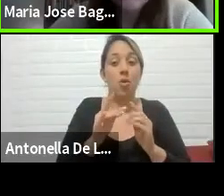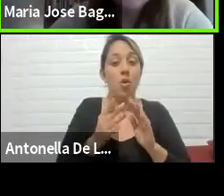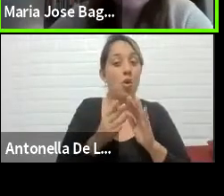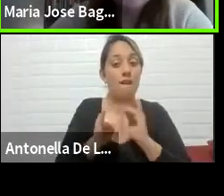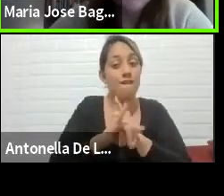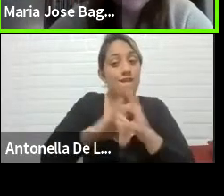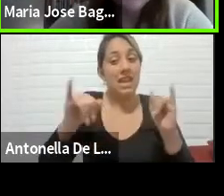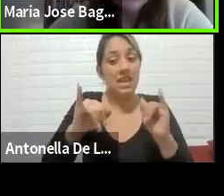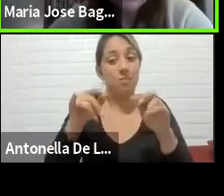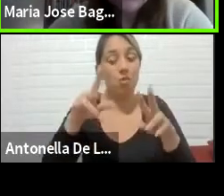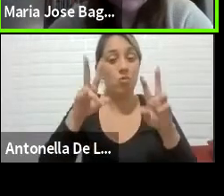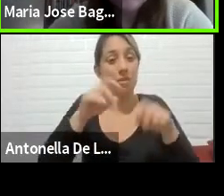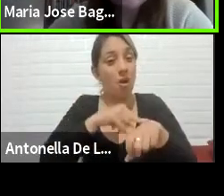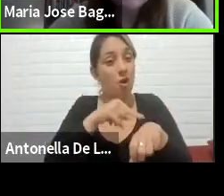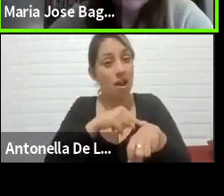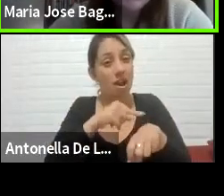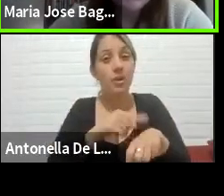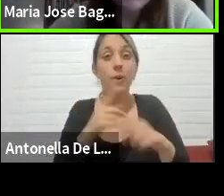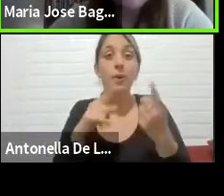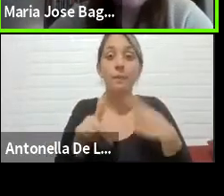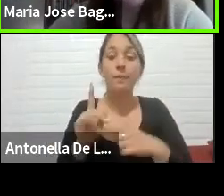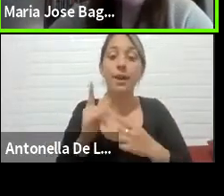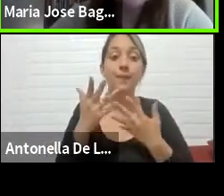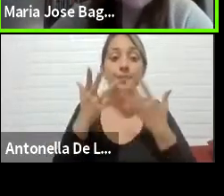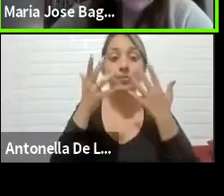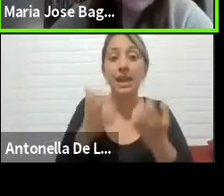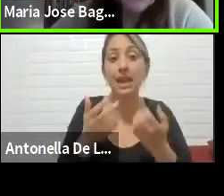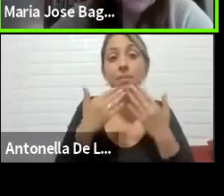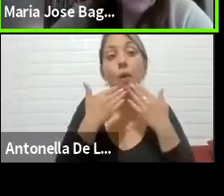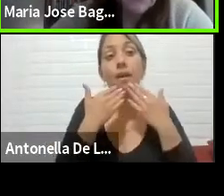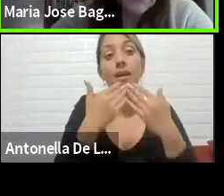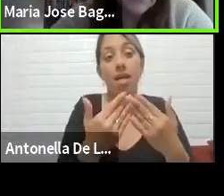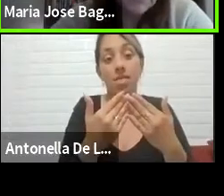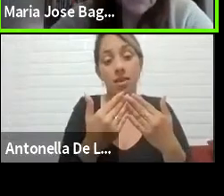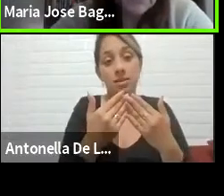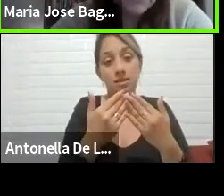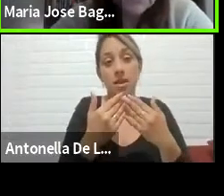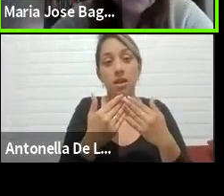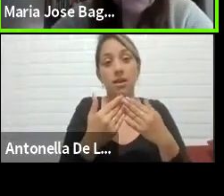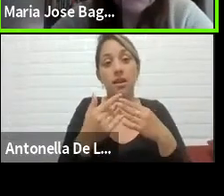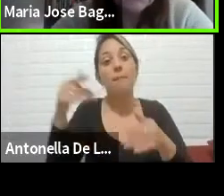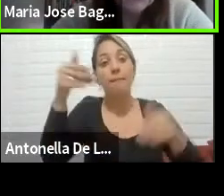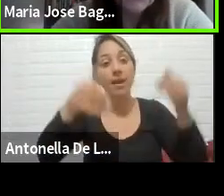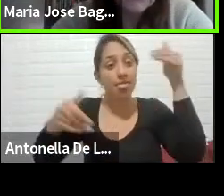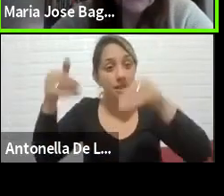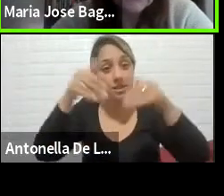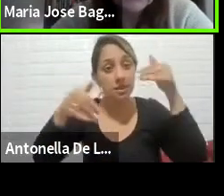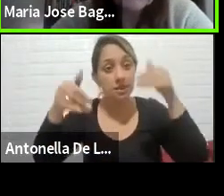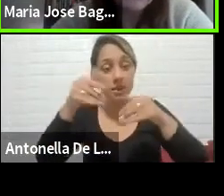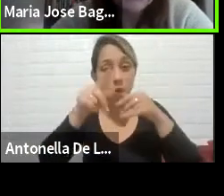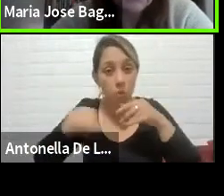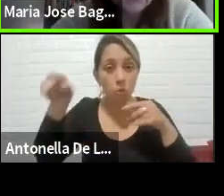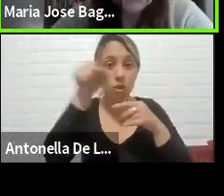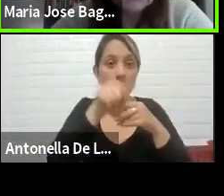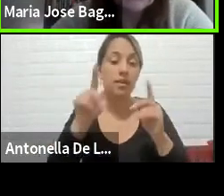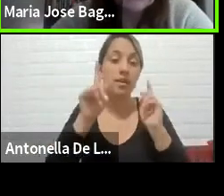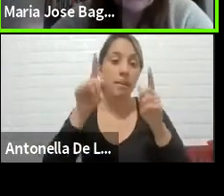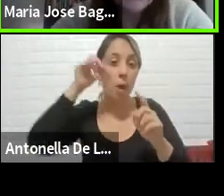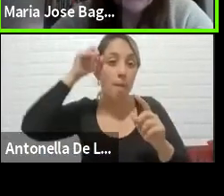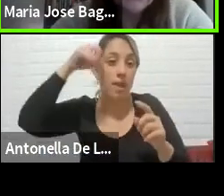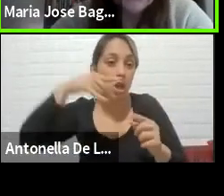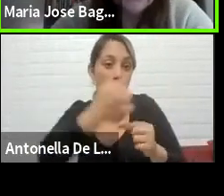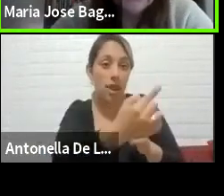horario, pero queremos agradecer realmente la participación y las